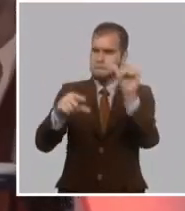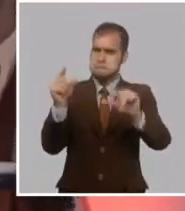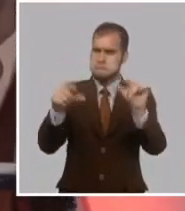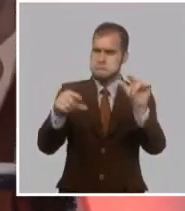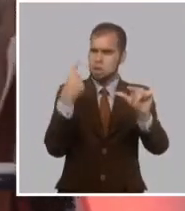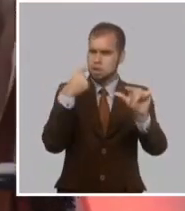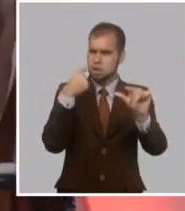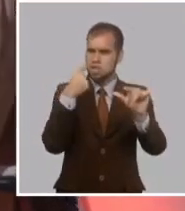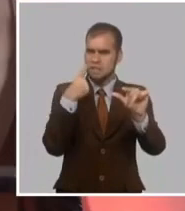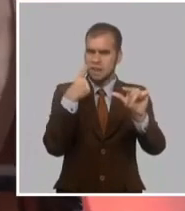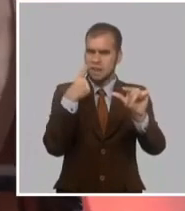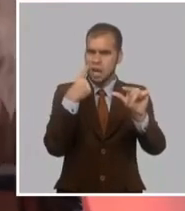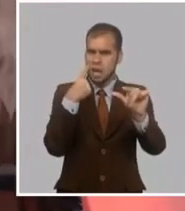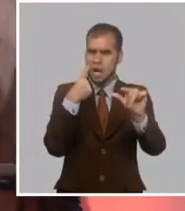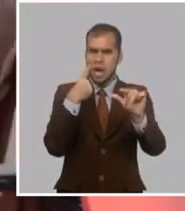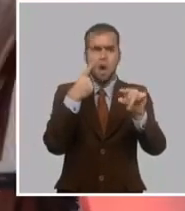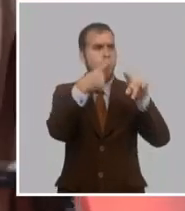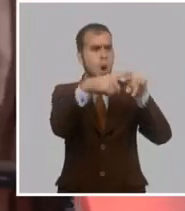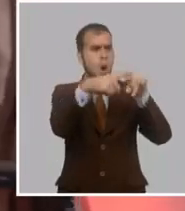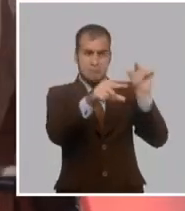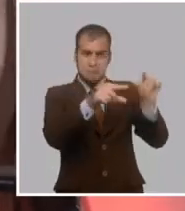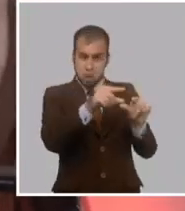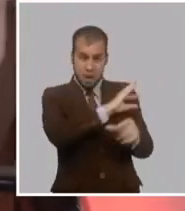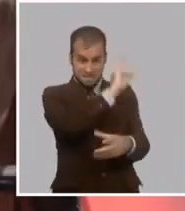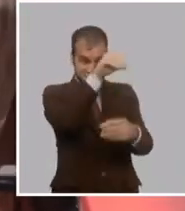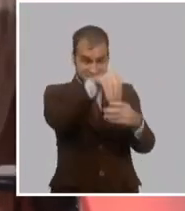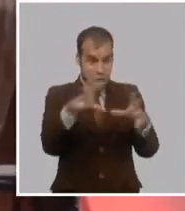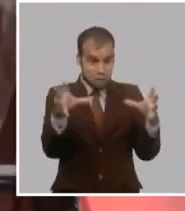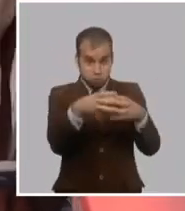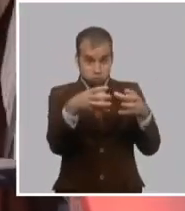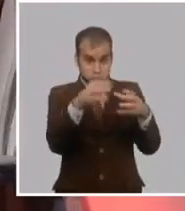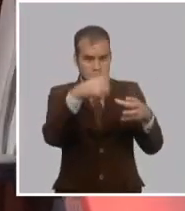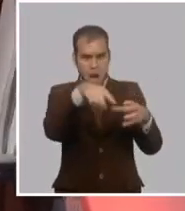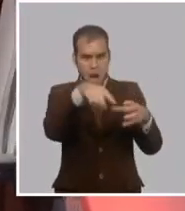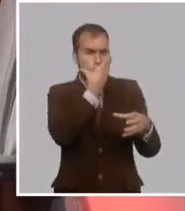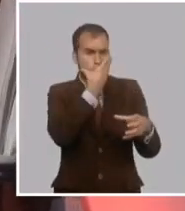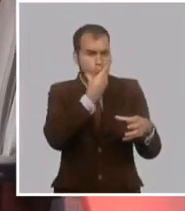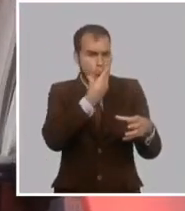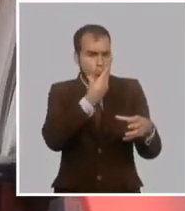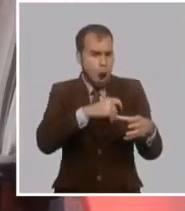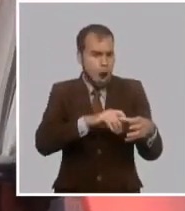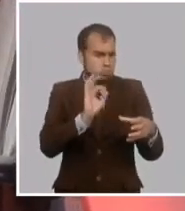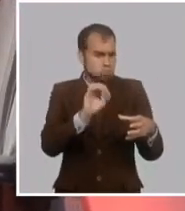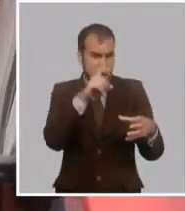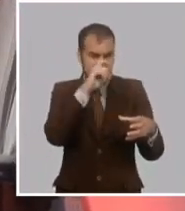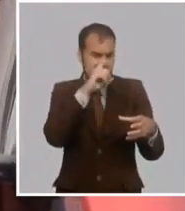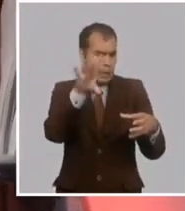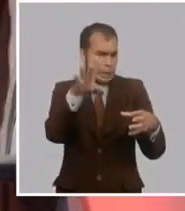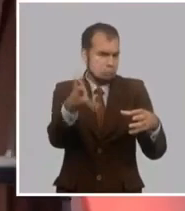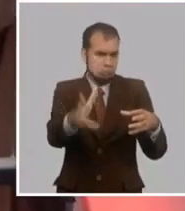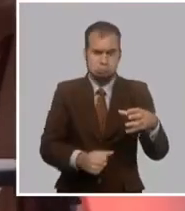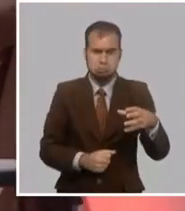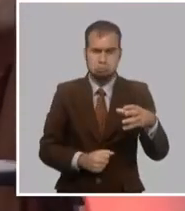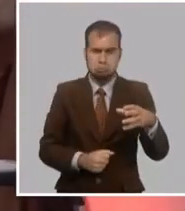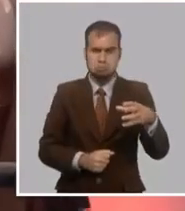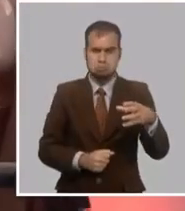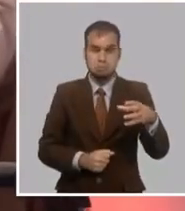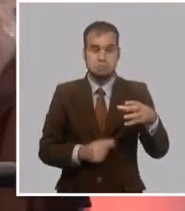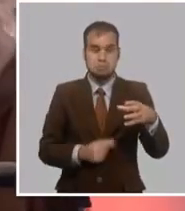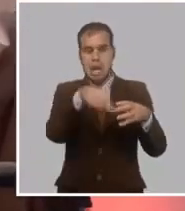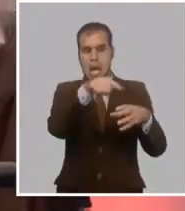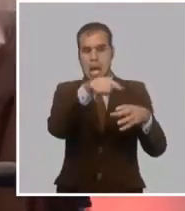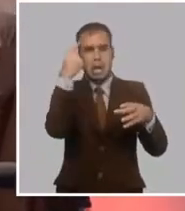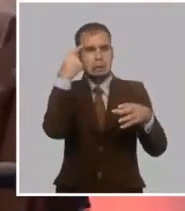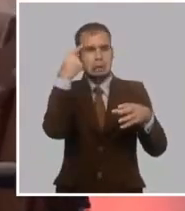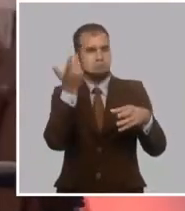que tenía 15 años, aquel jovencito que decía no entendía lo que decía, pero estaba dispuesto a dar la vida por él, quiere decir que no entendía, porque nadie da la vida por lo que no entiende. Ah, no entendía